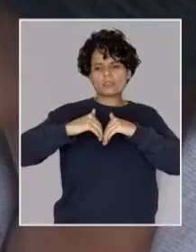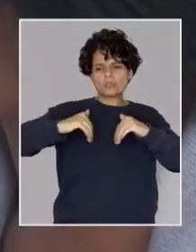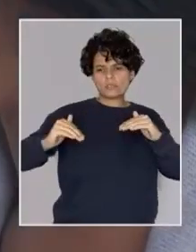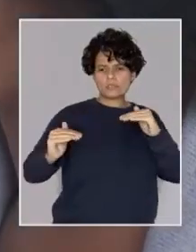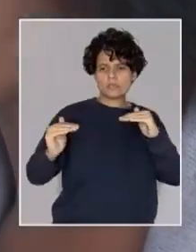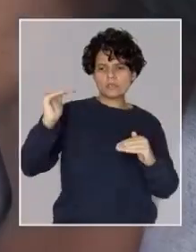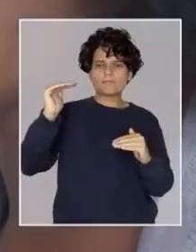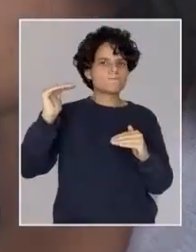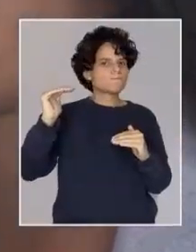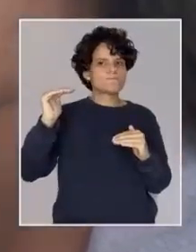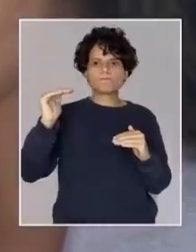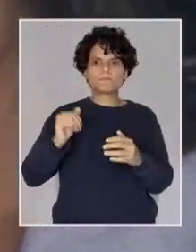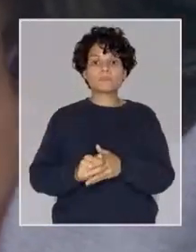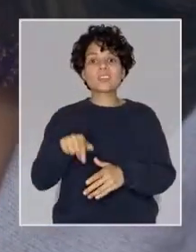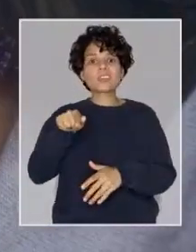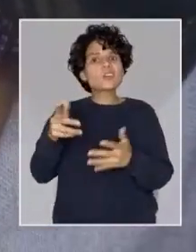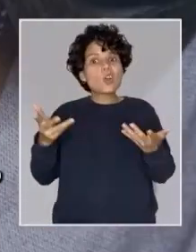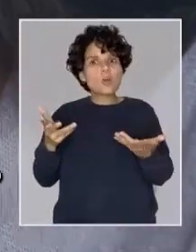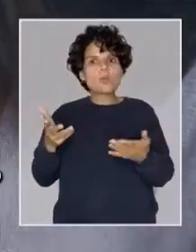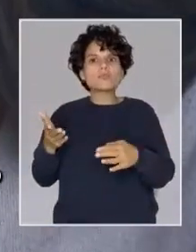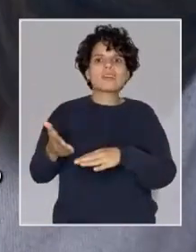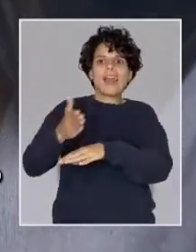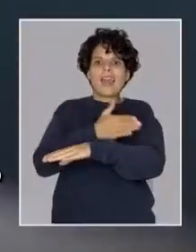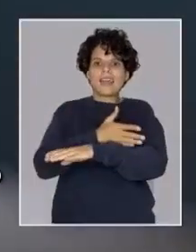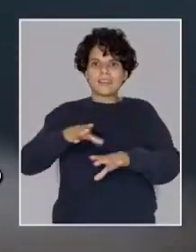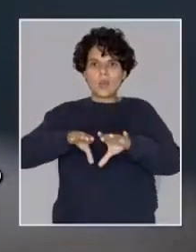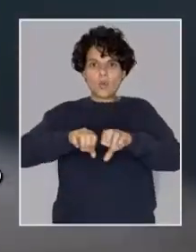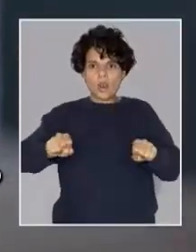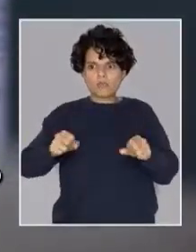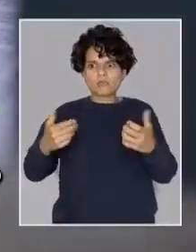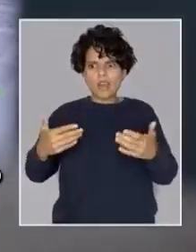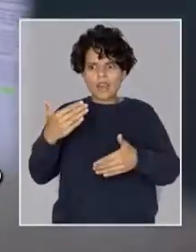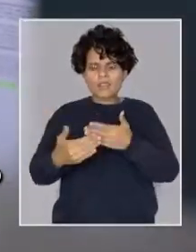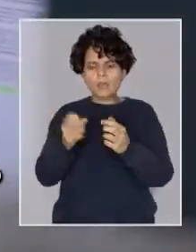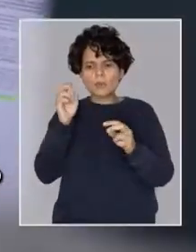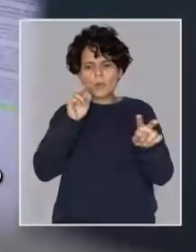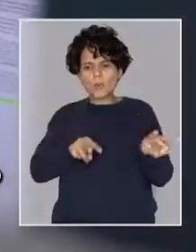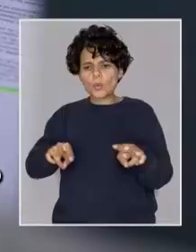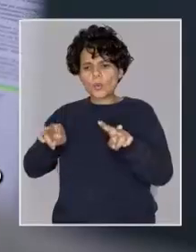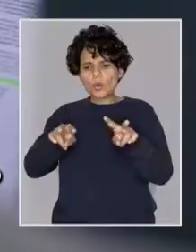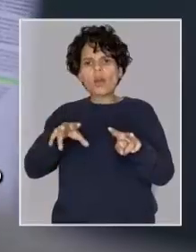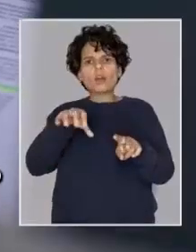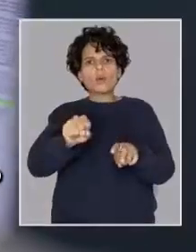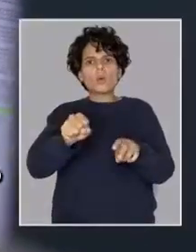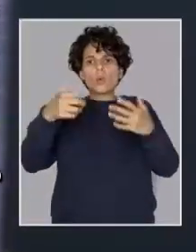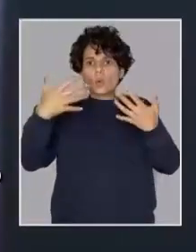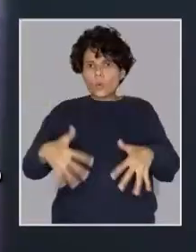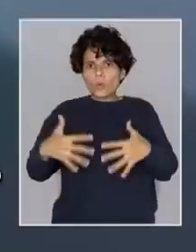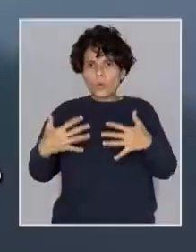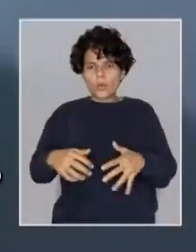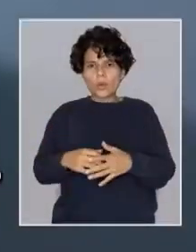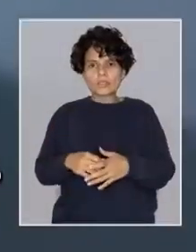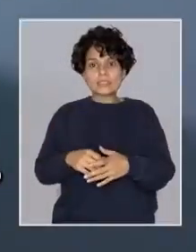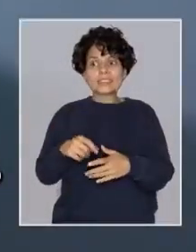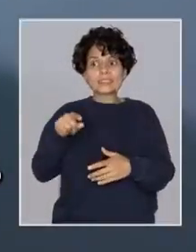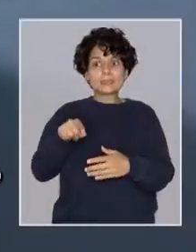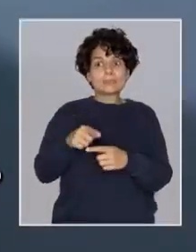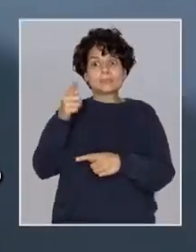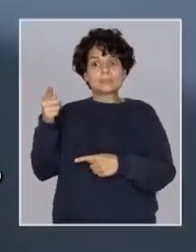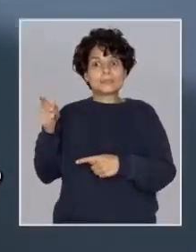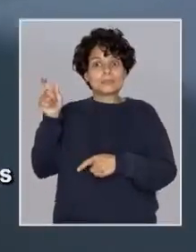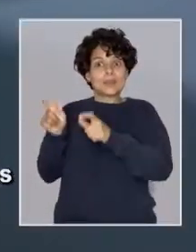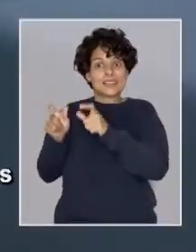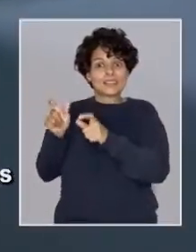pobres. Eso requiere también acuerdos. Yo siento que hemos avanzado mucho en ese diagnóstico y hoy día veo gente que está en la vereda